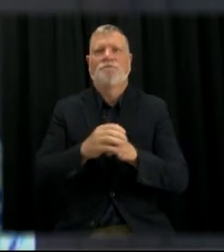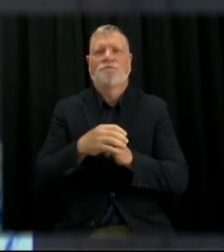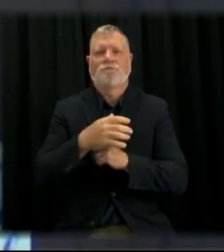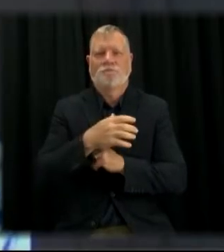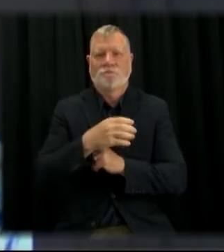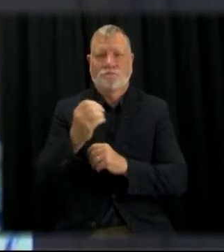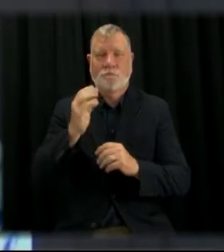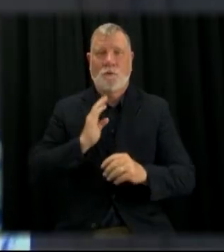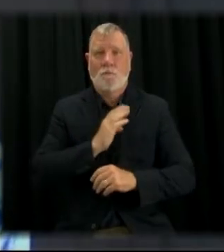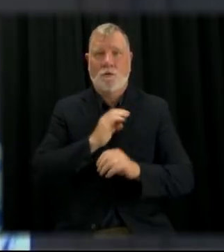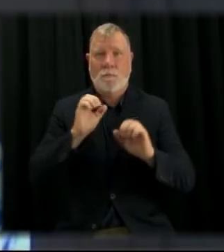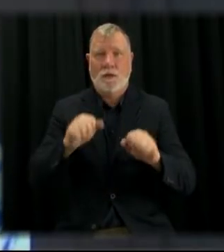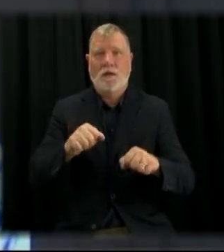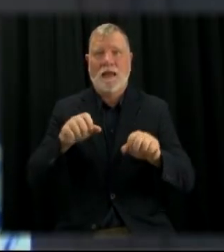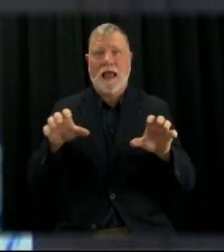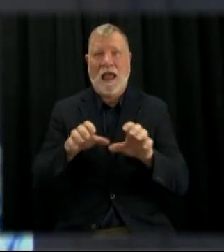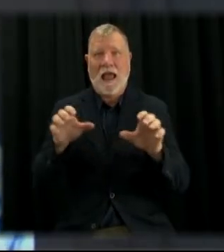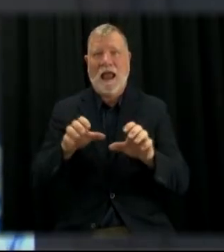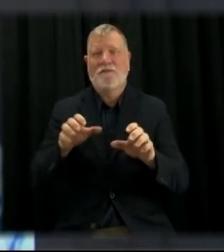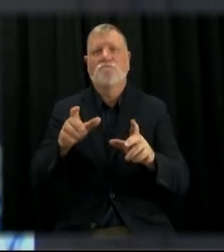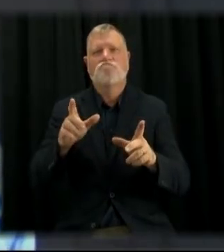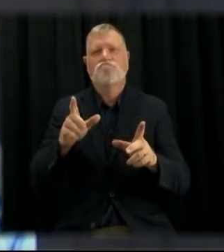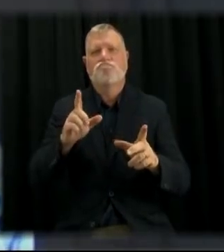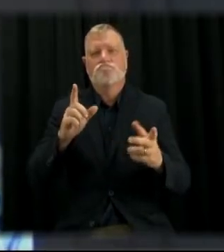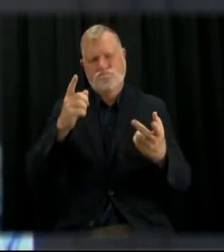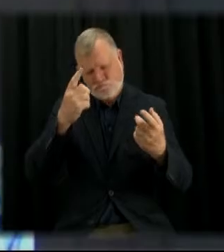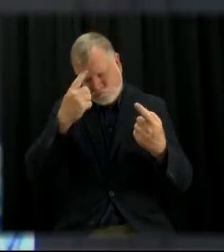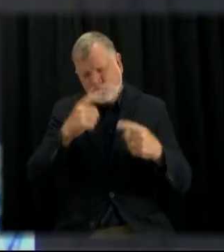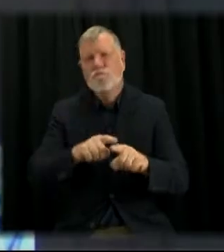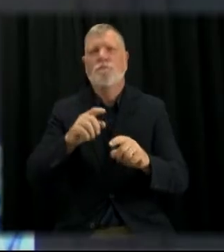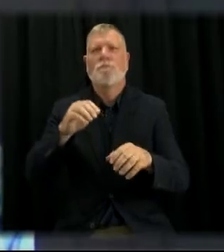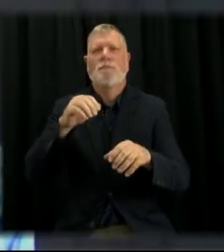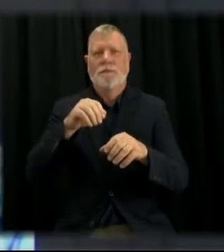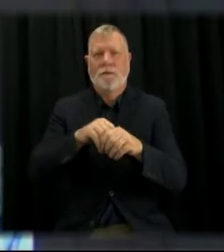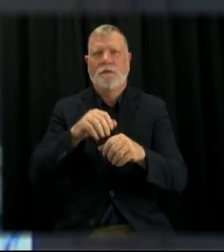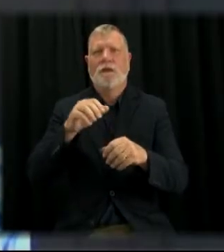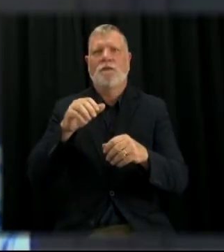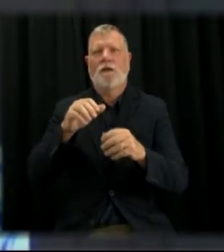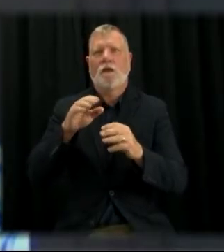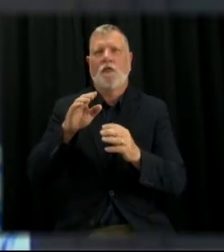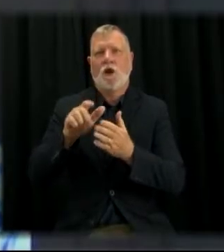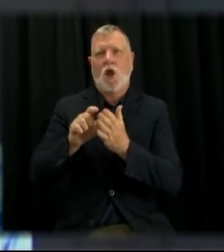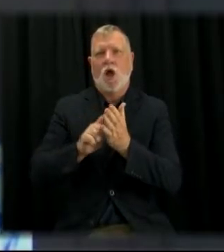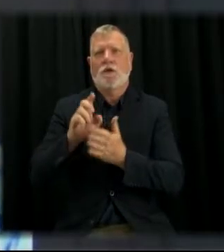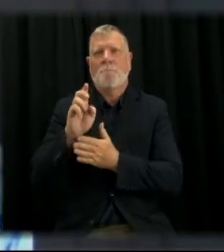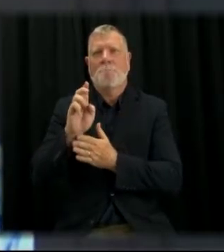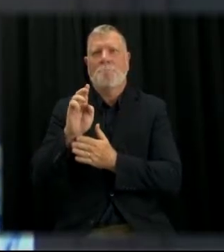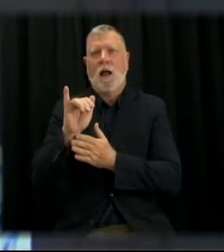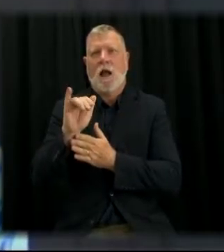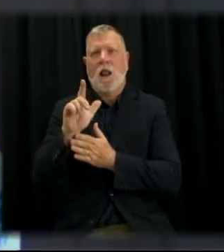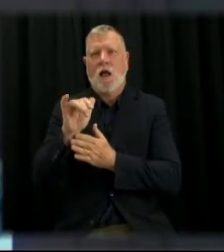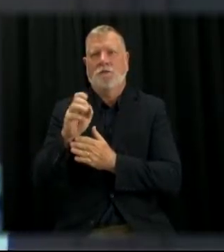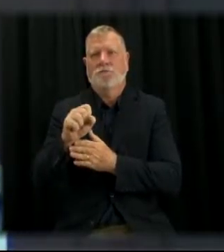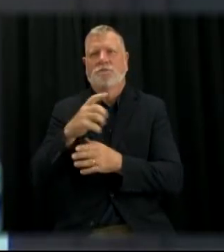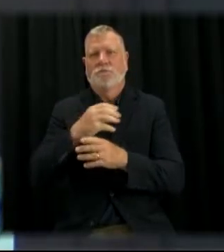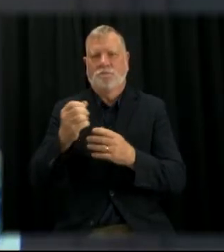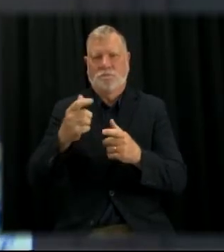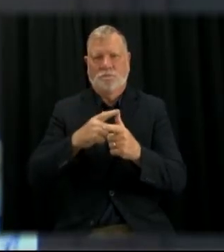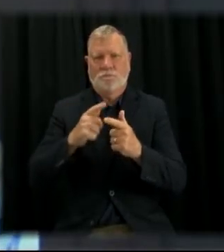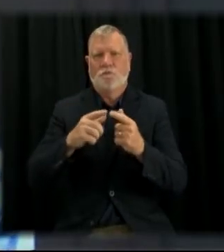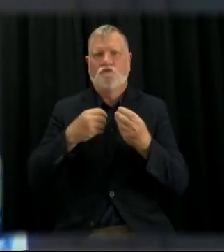se convenido en esta sesión ejecutiva. La Junta, siguiendo los votos de